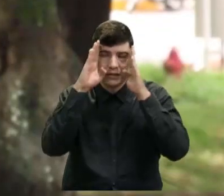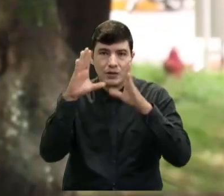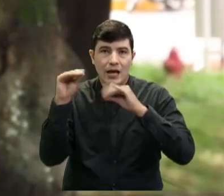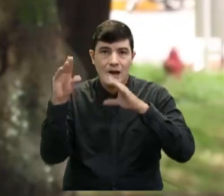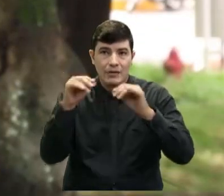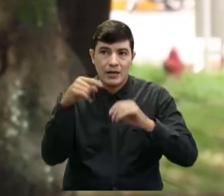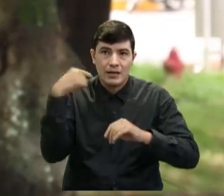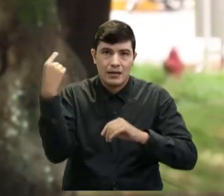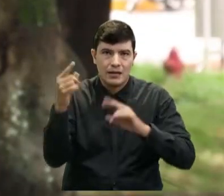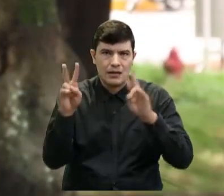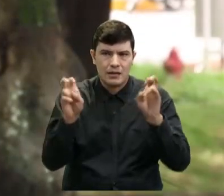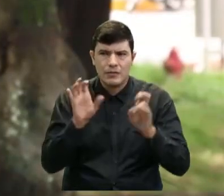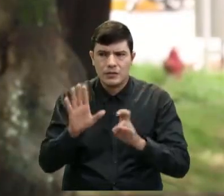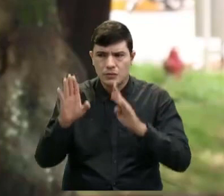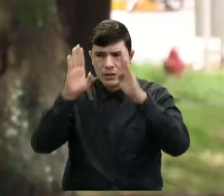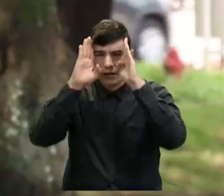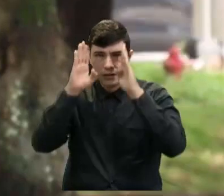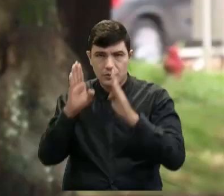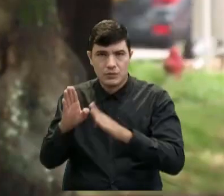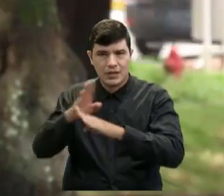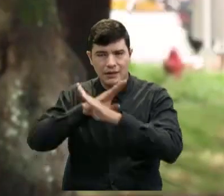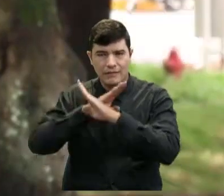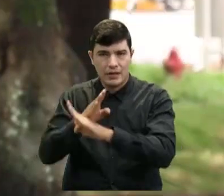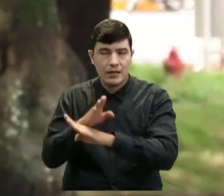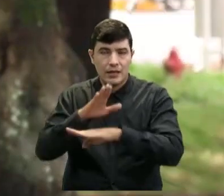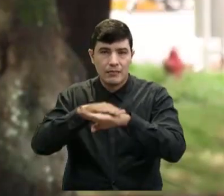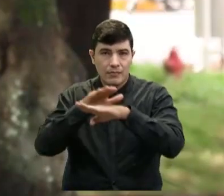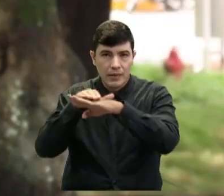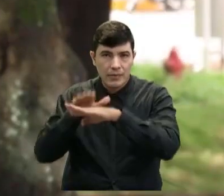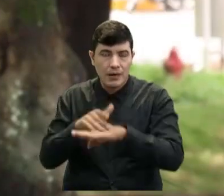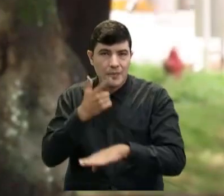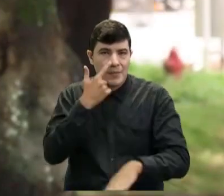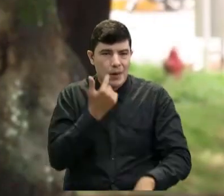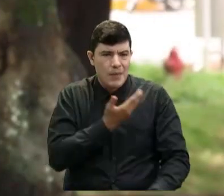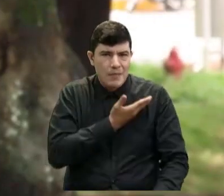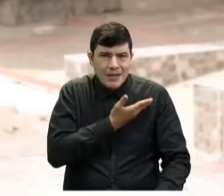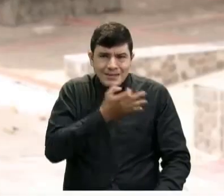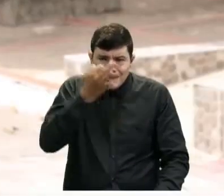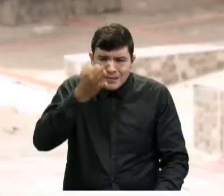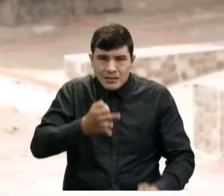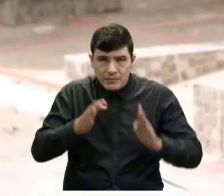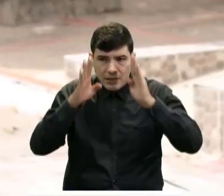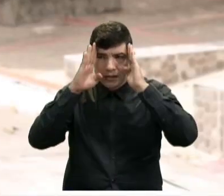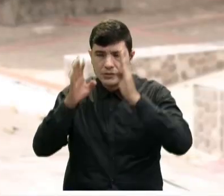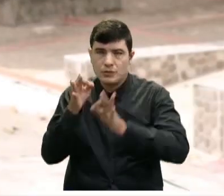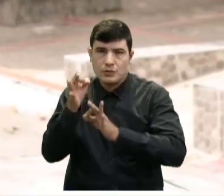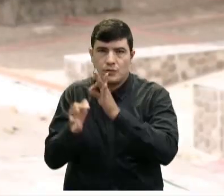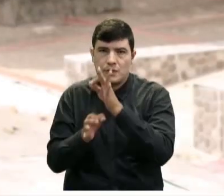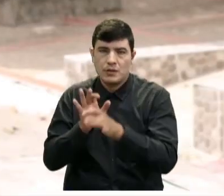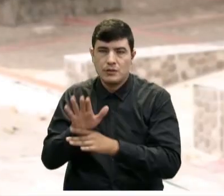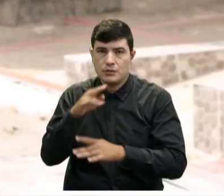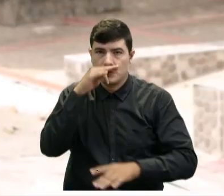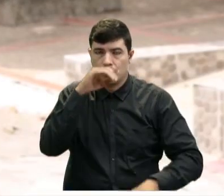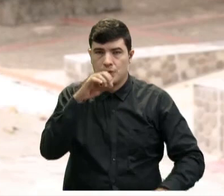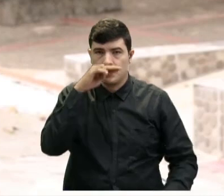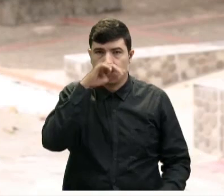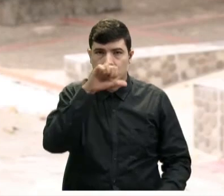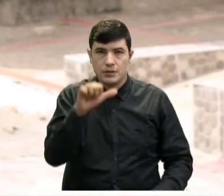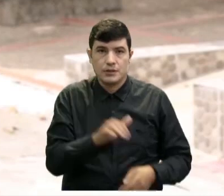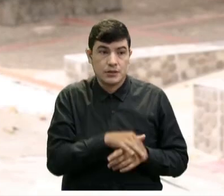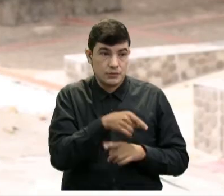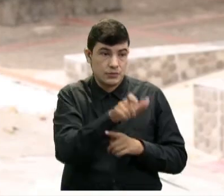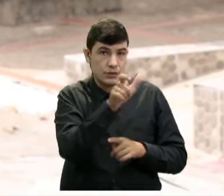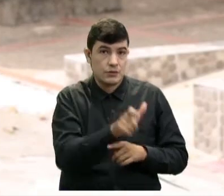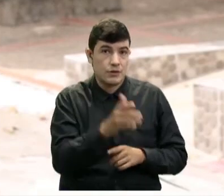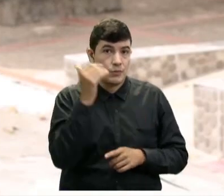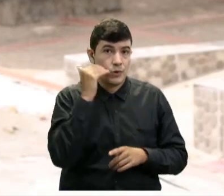normalmente sabemos que sucede, pero es importante alertar a los padres al cuidado de los niños. Bueno, muy bien, ahí teníamos la posición de un psicólogo